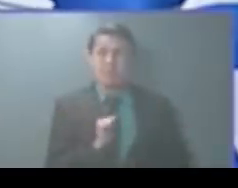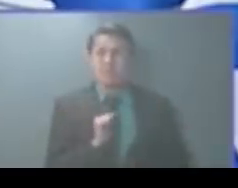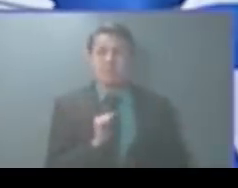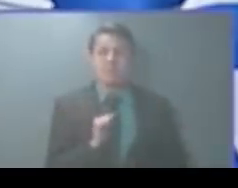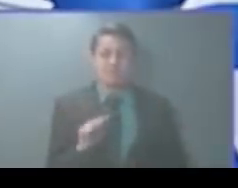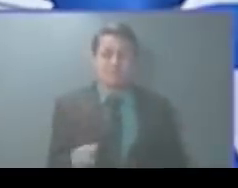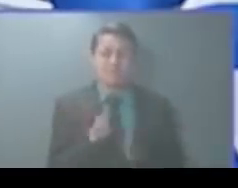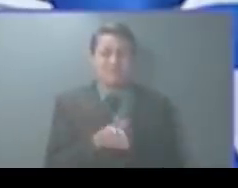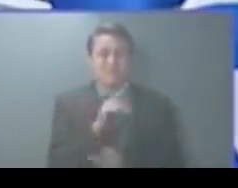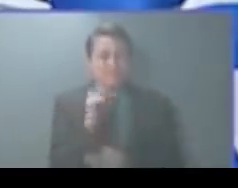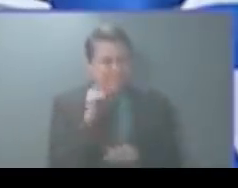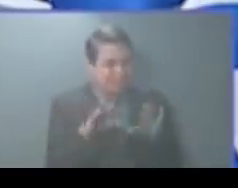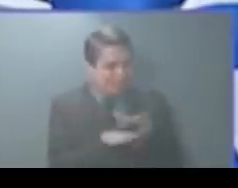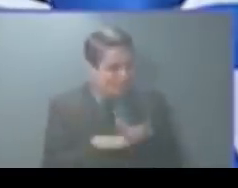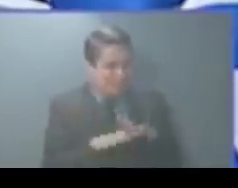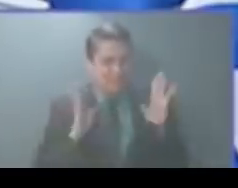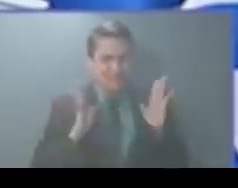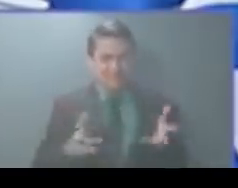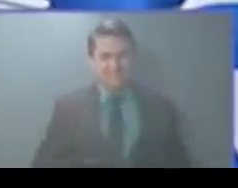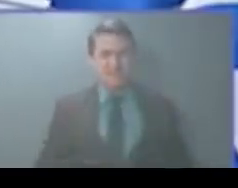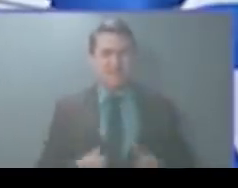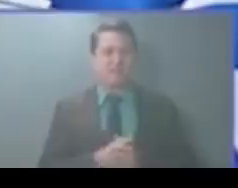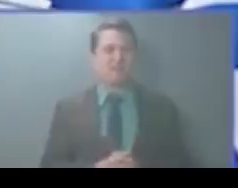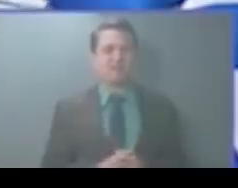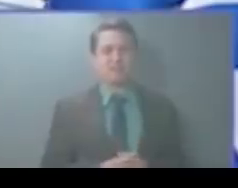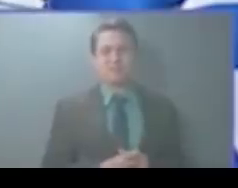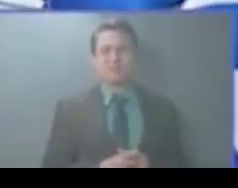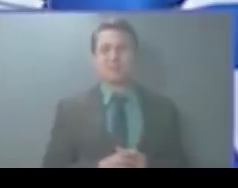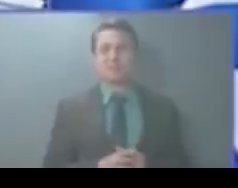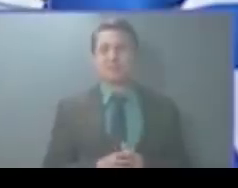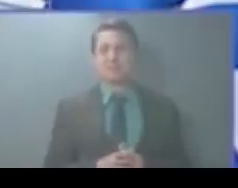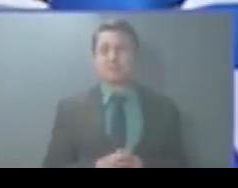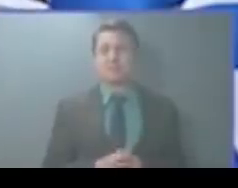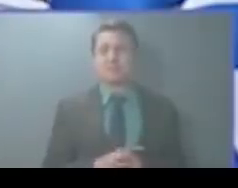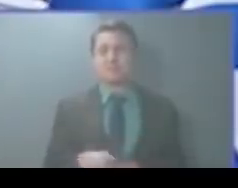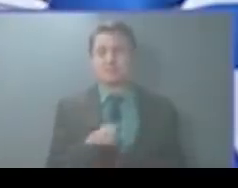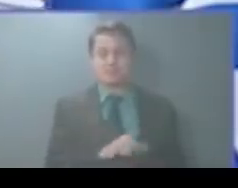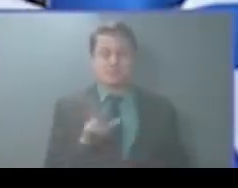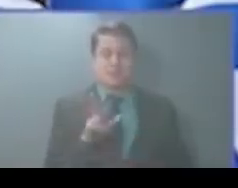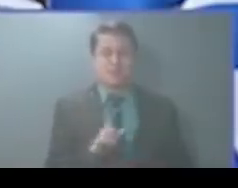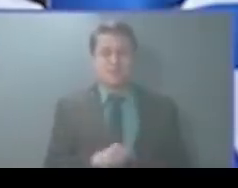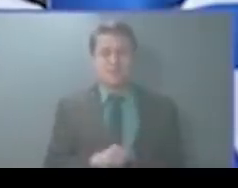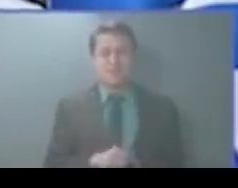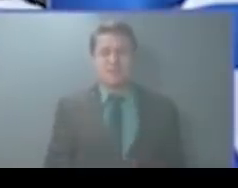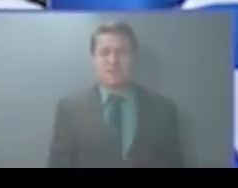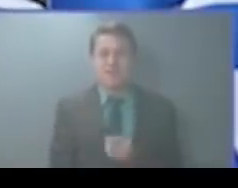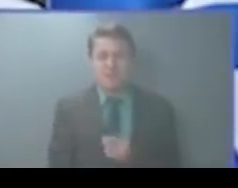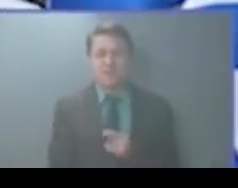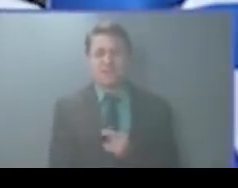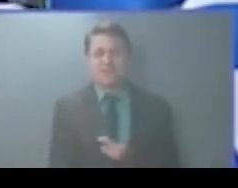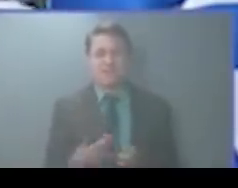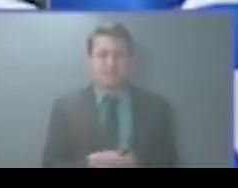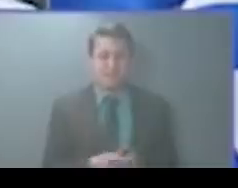Los órganos fundamentales del gobierno mencionados en el artículo 86 son tres. Podrán